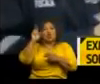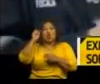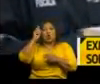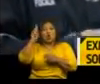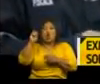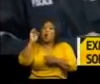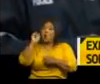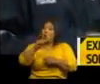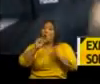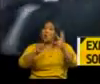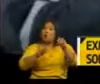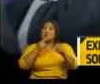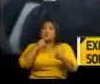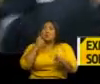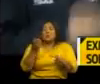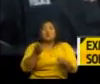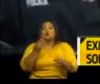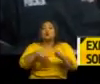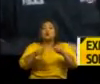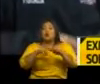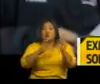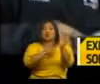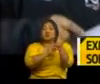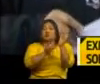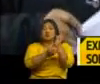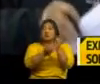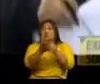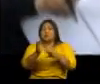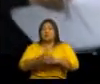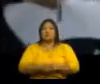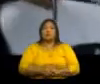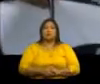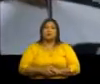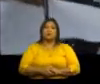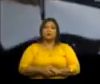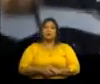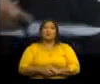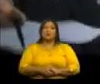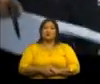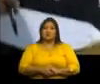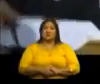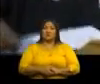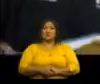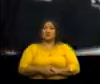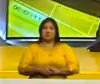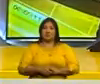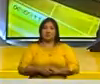en este polémico caso de los grilletes electrónicos. César Yuxa, Noticiero 1.